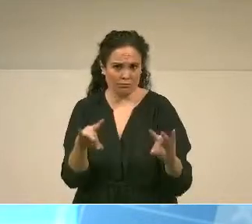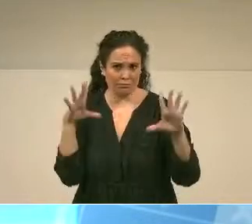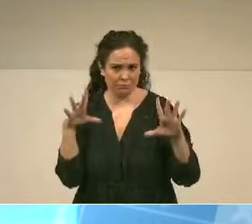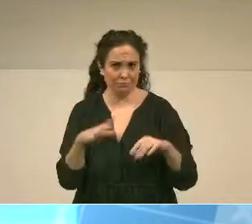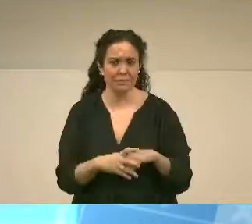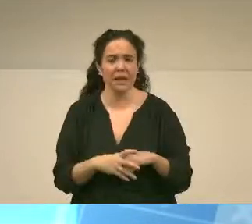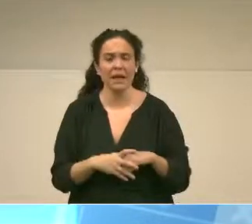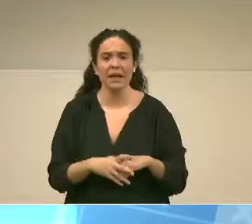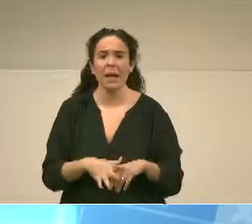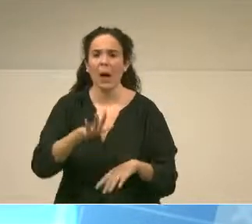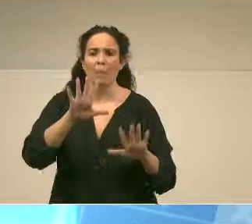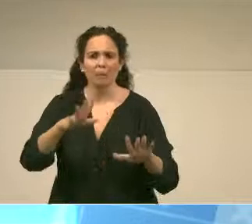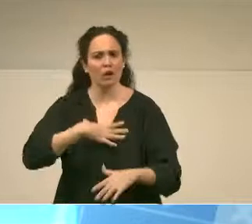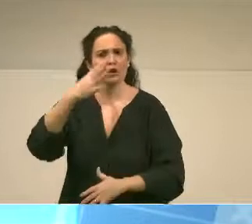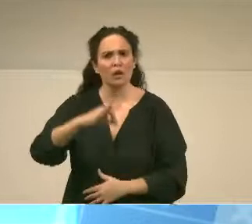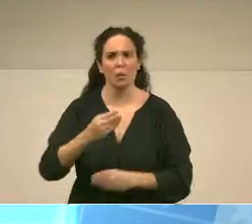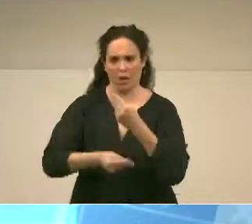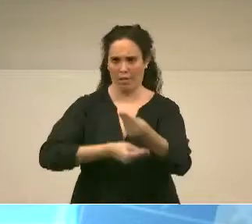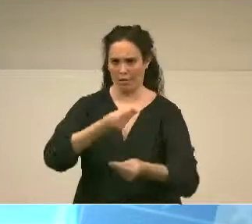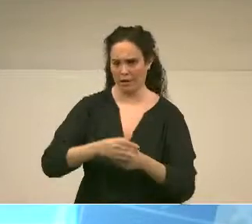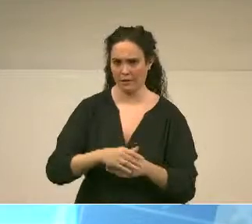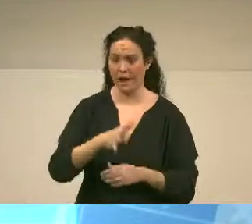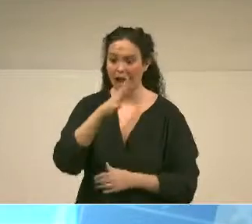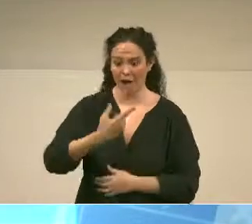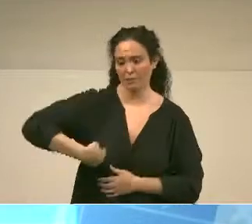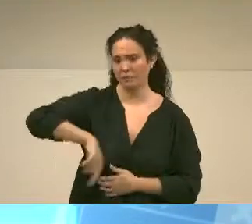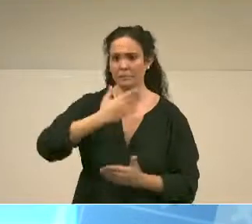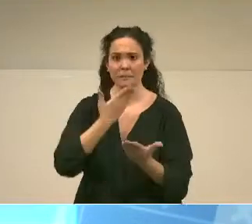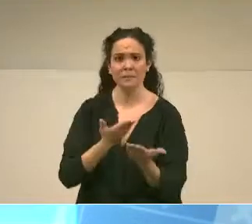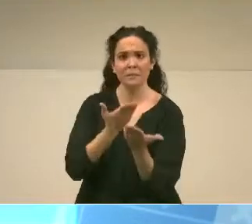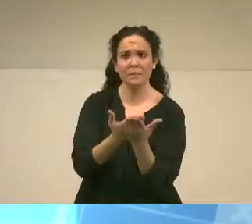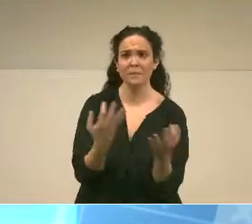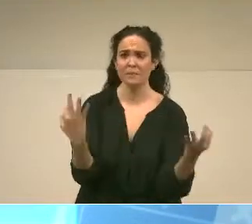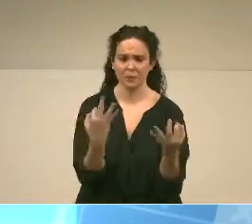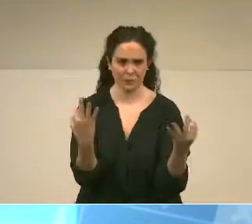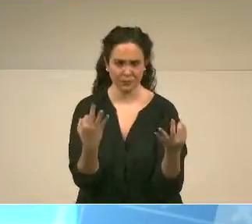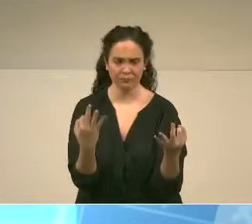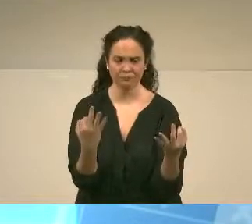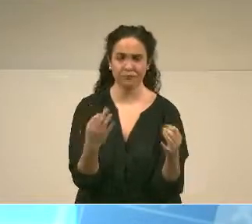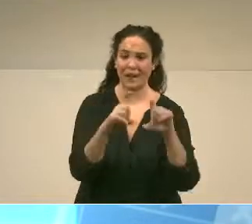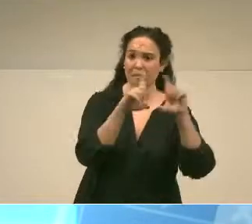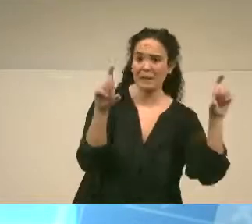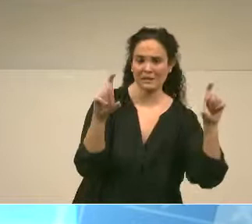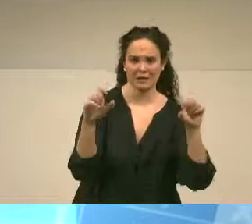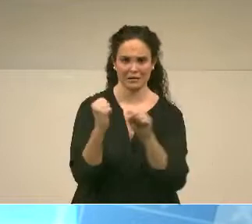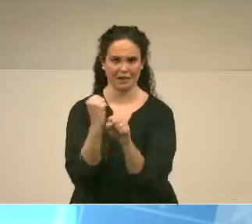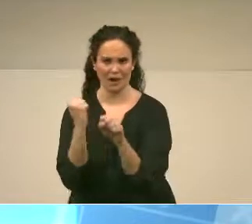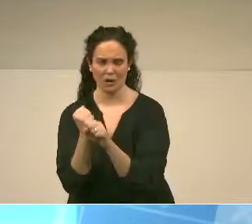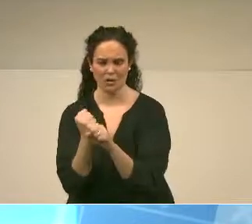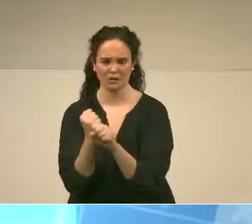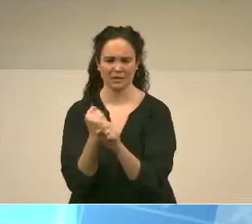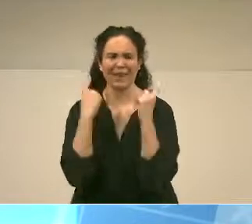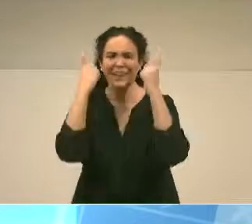posibilidades de hacerlo y lo que en este momento apelamos a ambas partes es para que exploren todos y cada uno de los